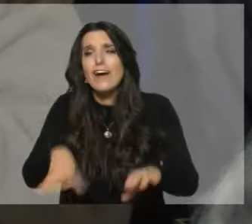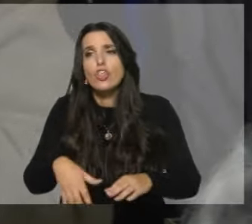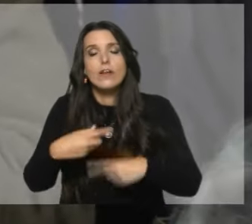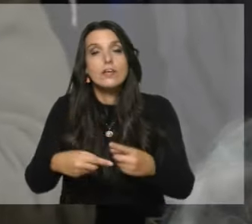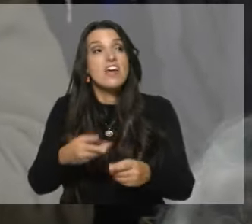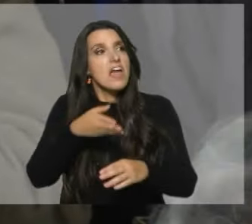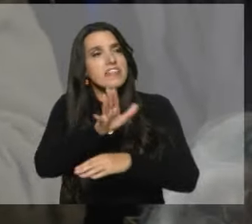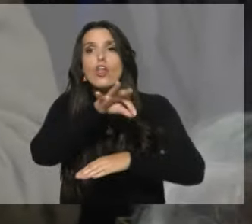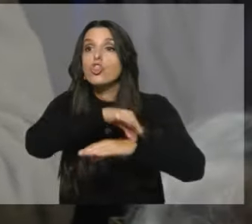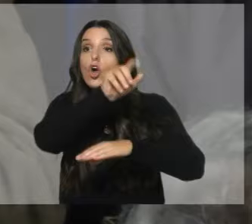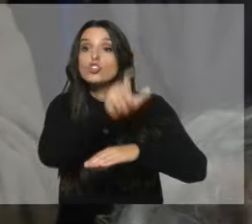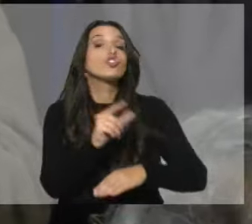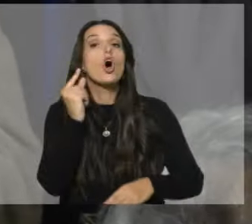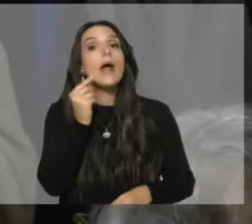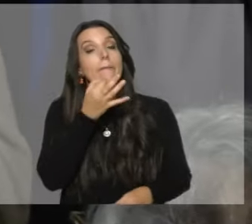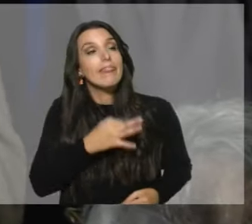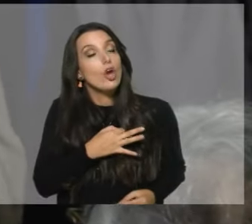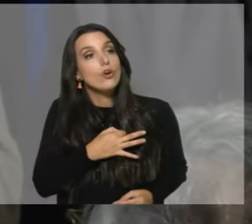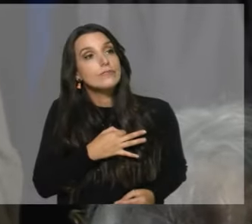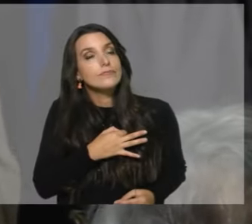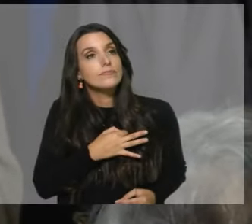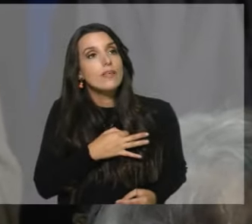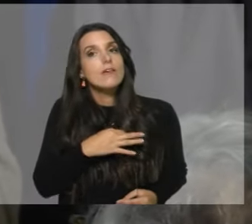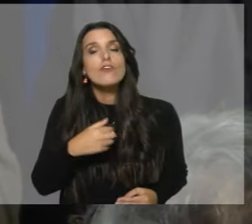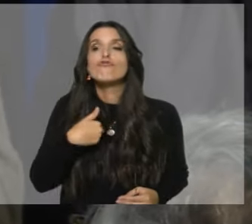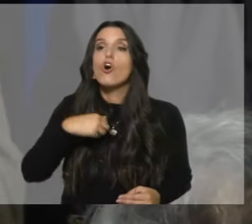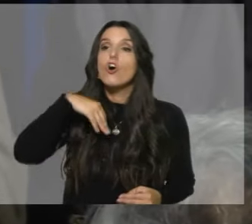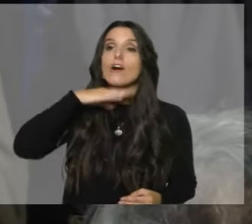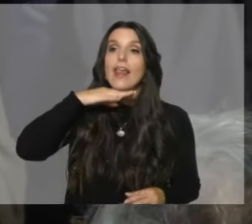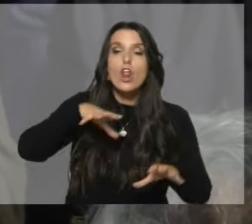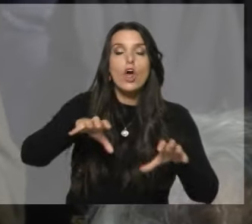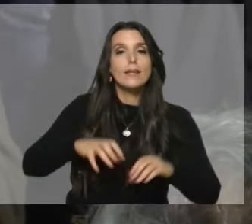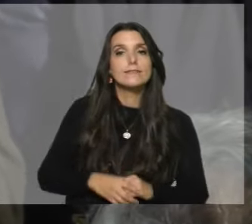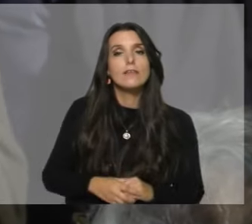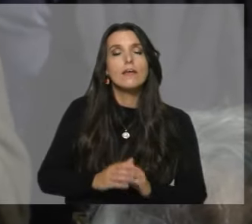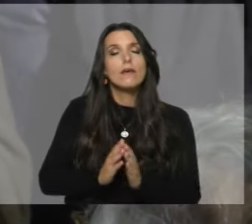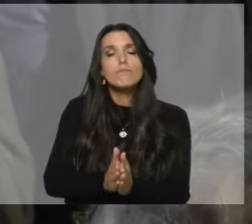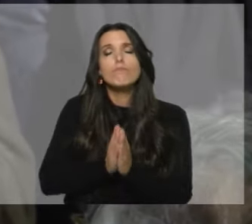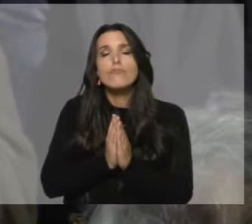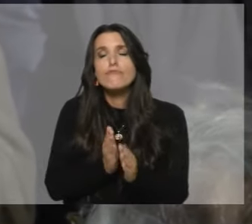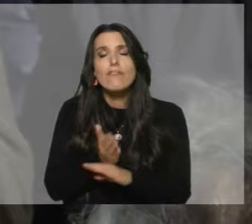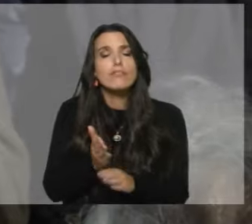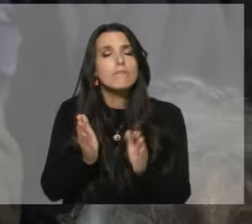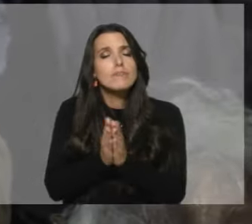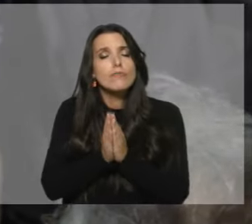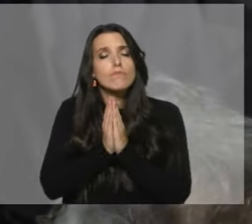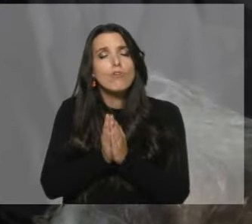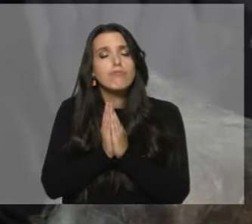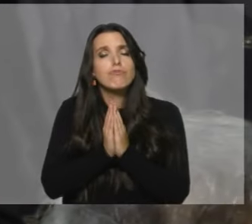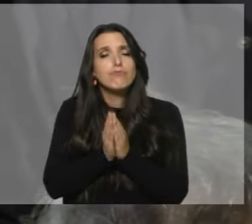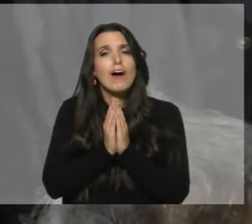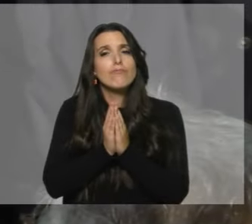doctora y me dijo, yo soy de Canelones, les pido por favor que no